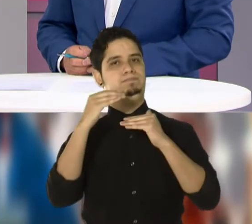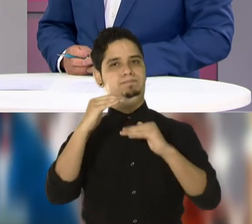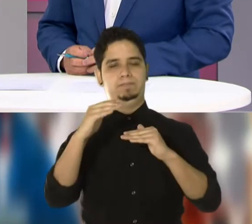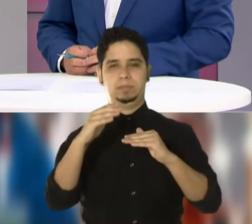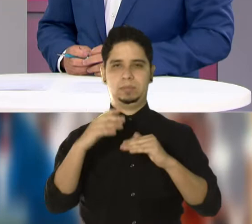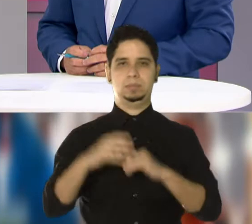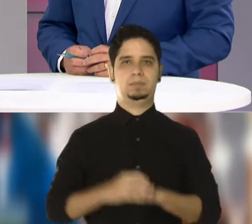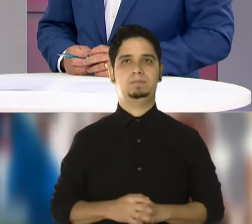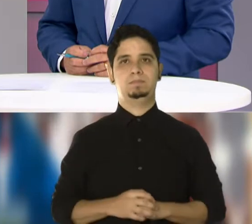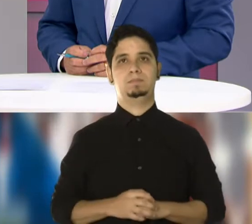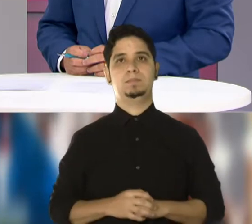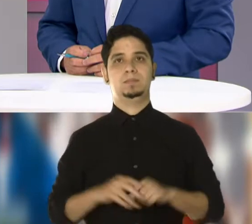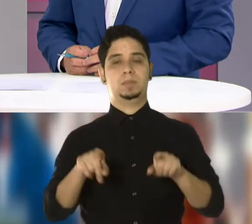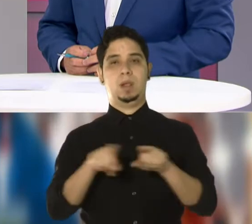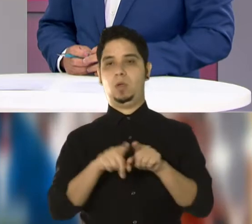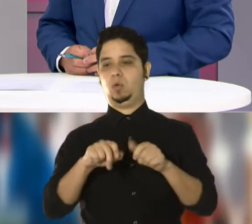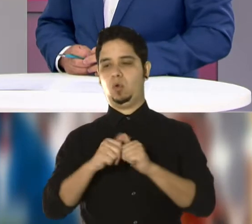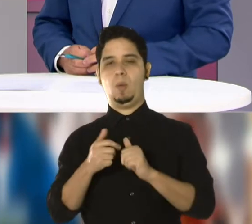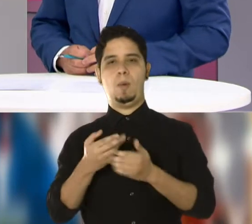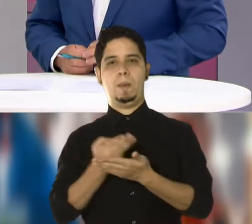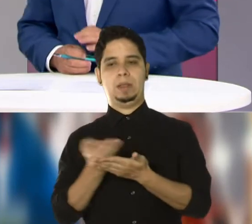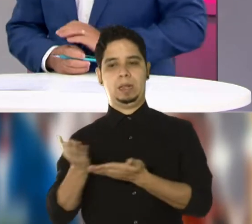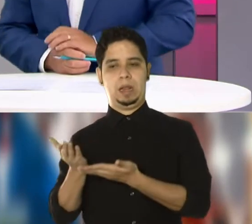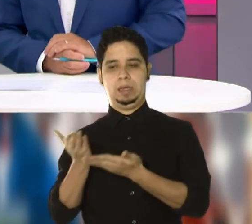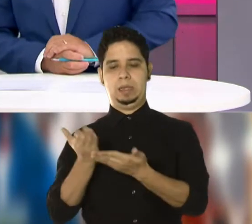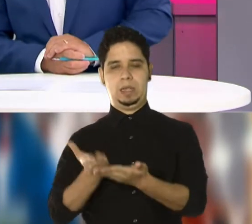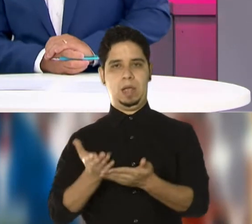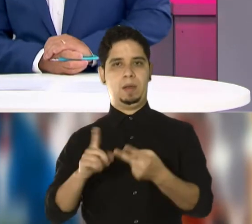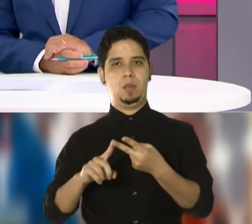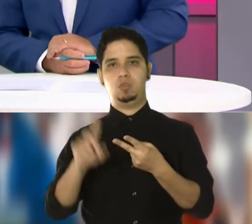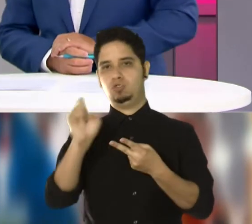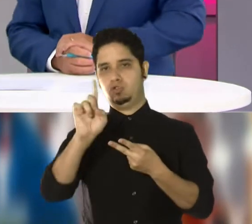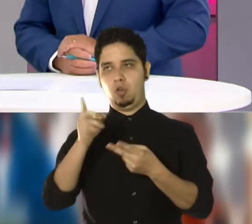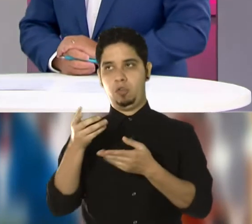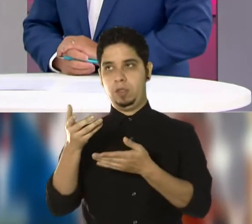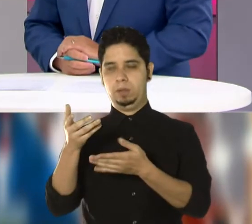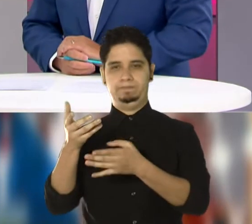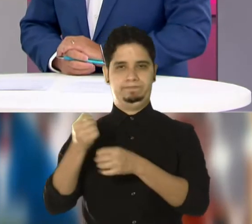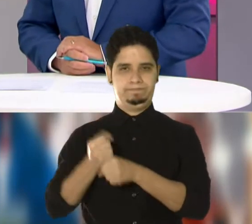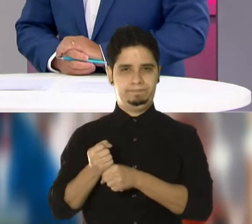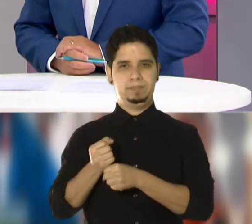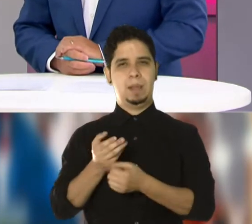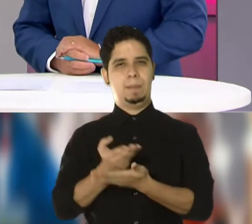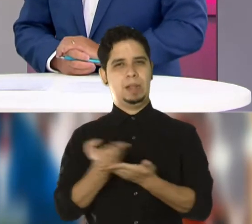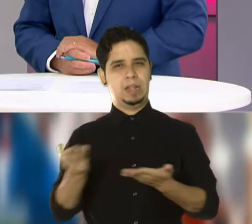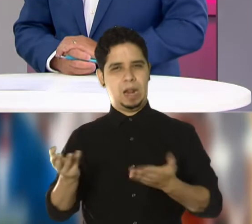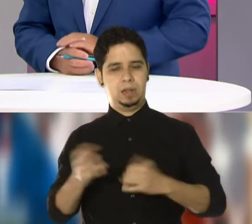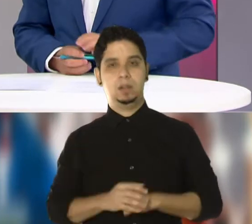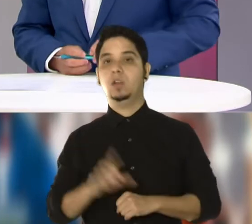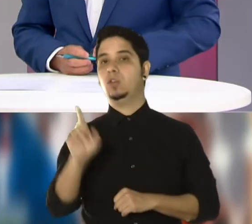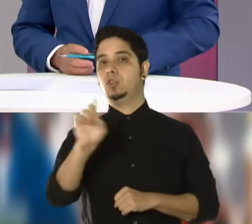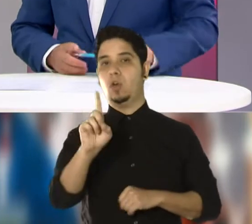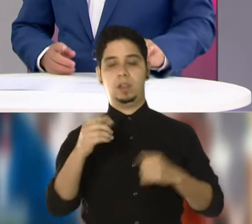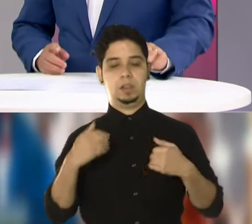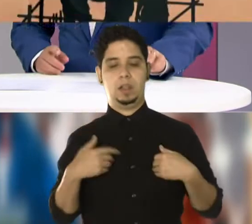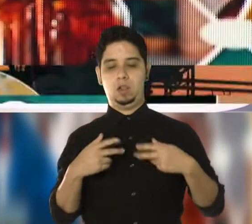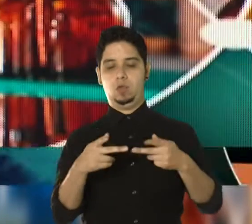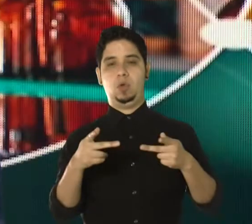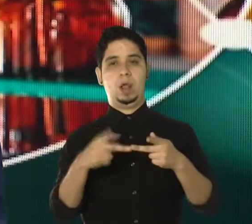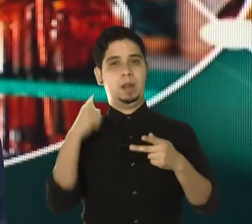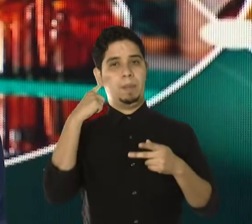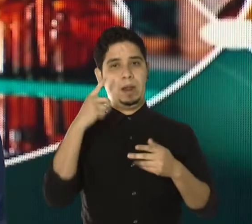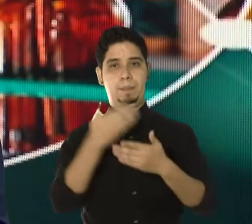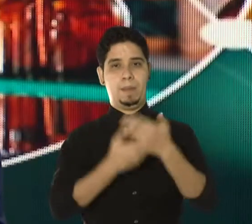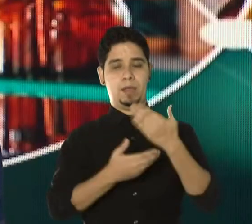cómo recibir materiales, dónde recibir materiales, o sea, dónde tener estaciones de lavado de manos,